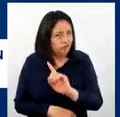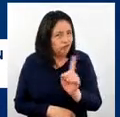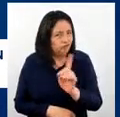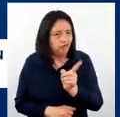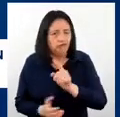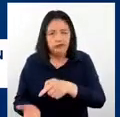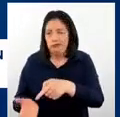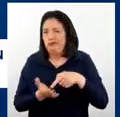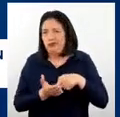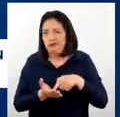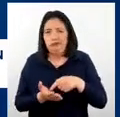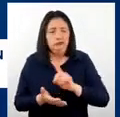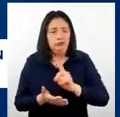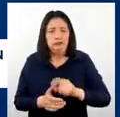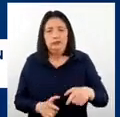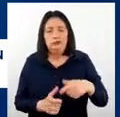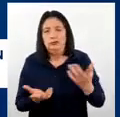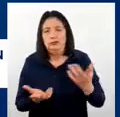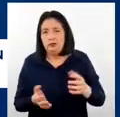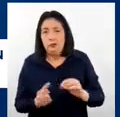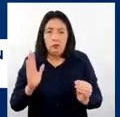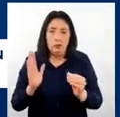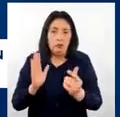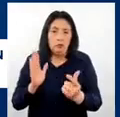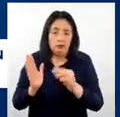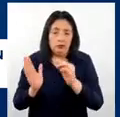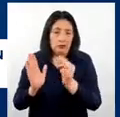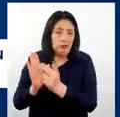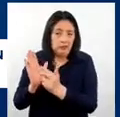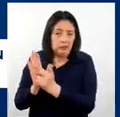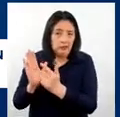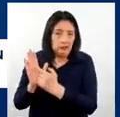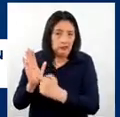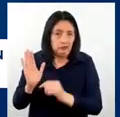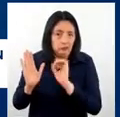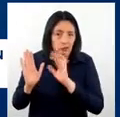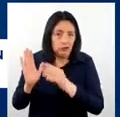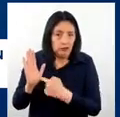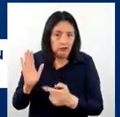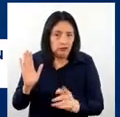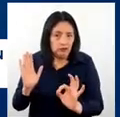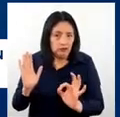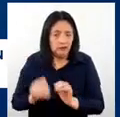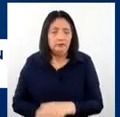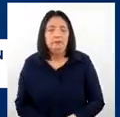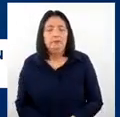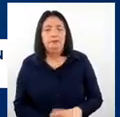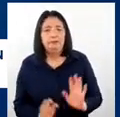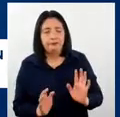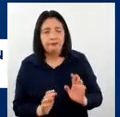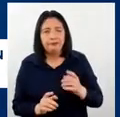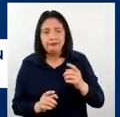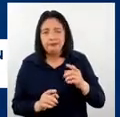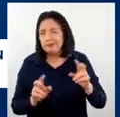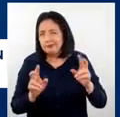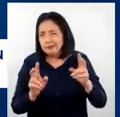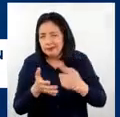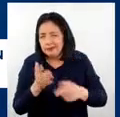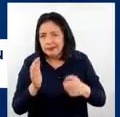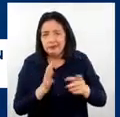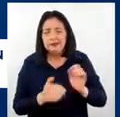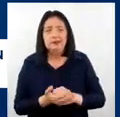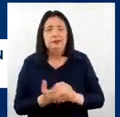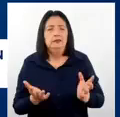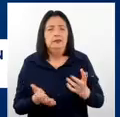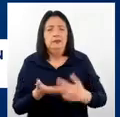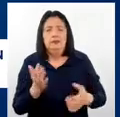establecerse esta exigencia o no está establecida, para ser más concretos en el tema de la norma. En lo que concierne a las actividades de culto y actividades